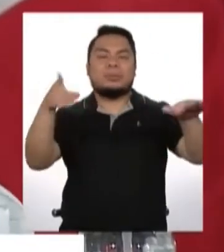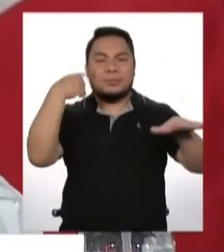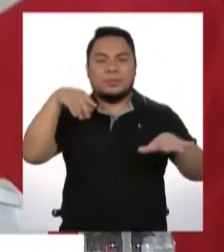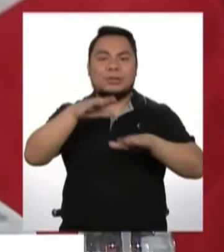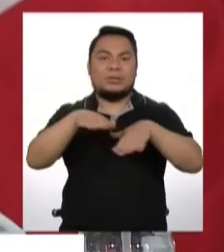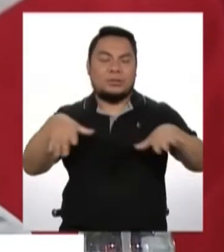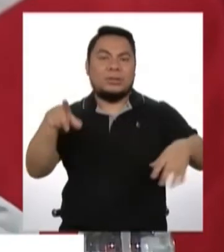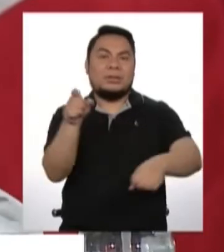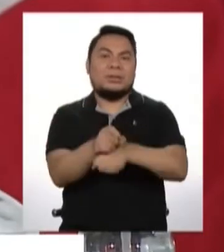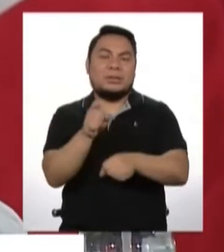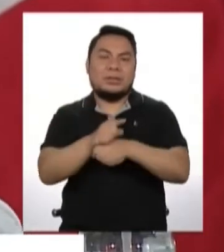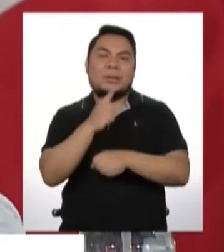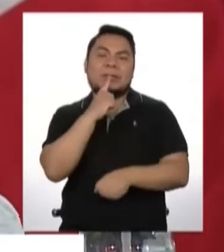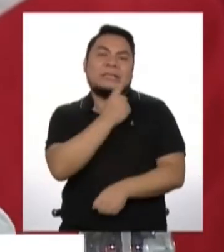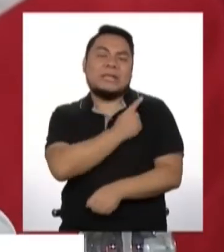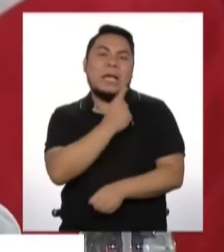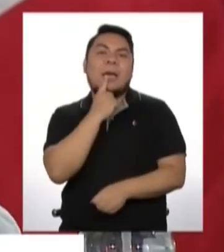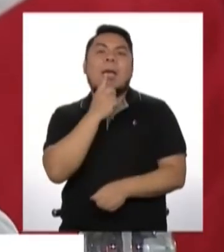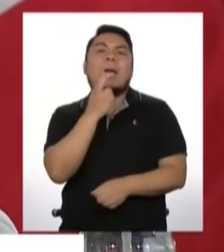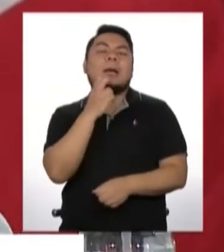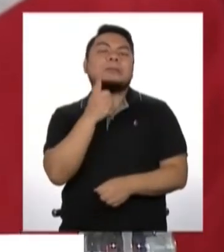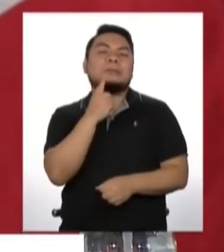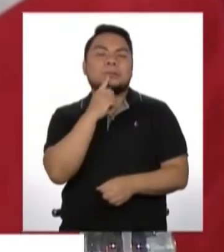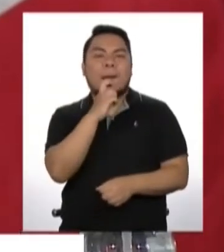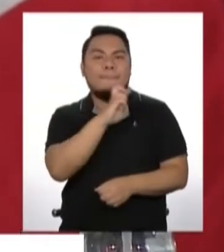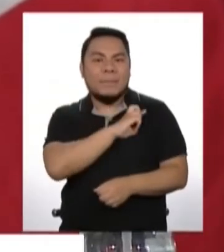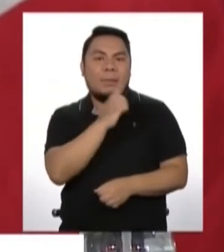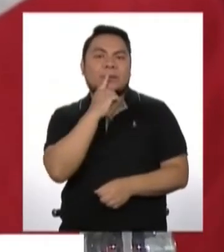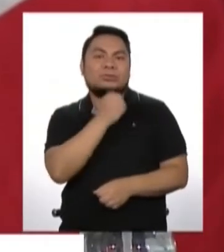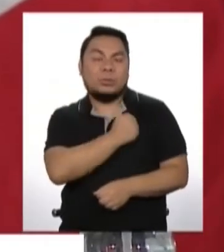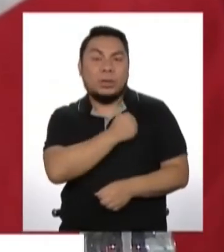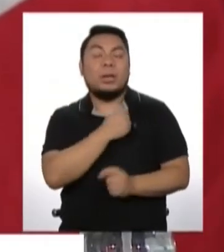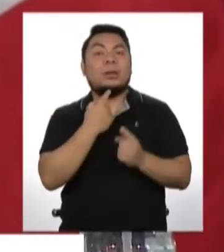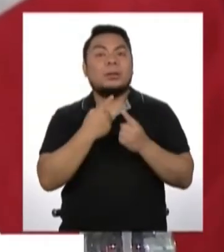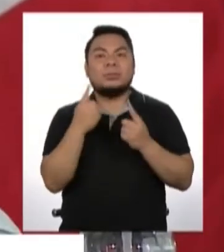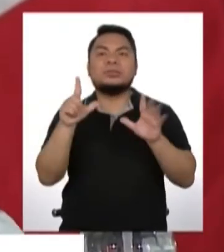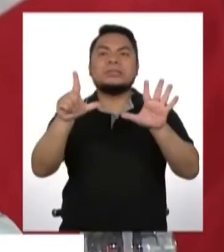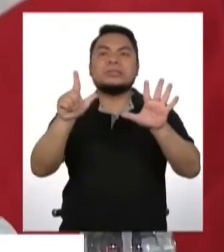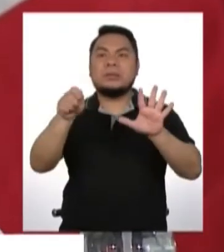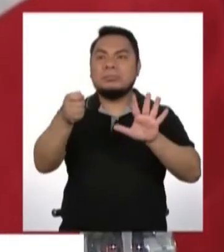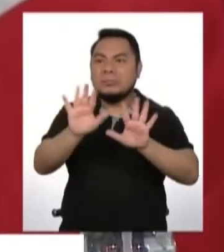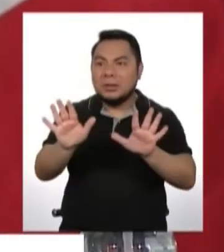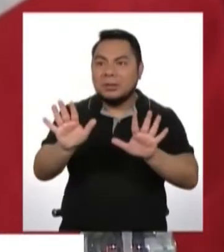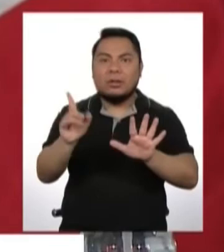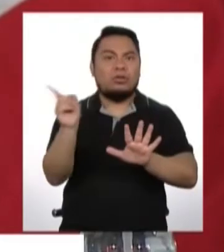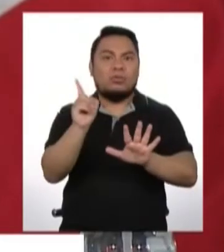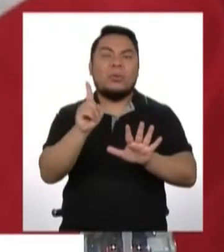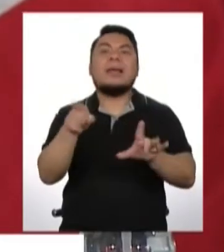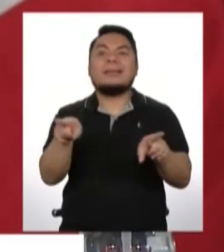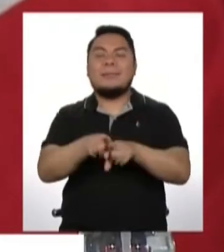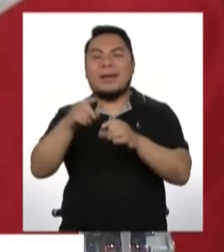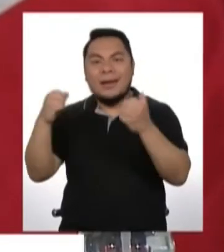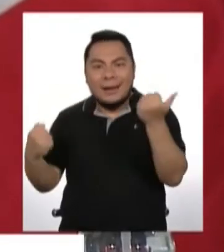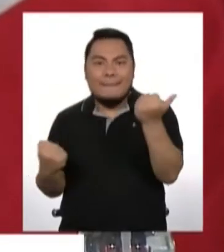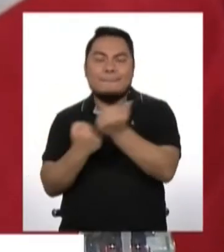educar, inicial, primaria y secundaria, sino contará también con todo el apoyo